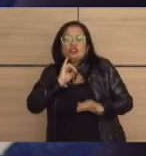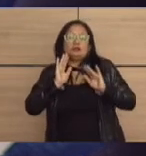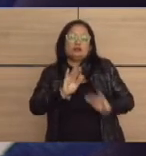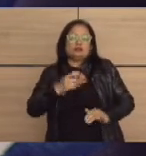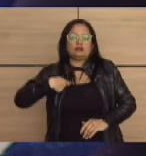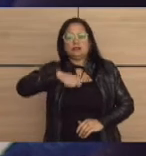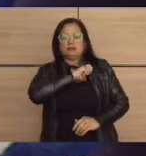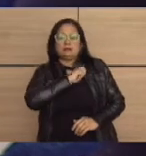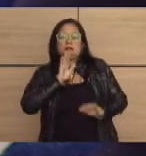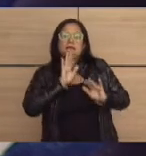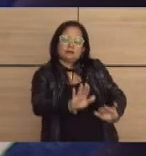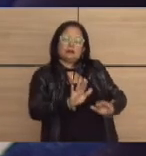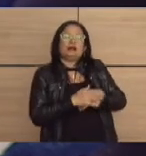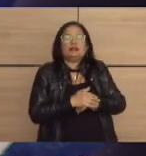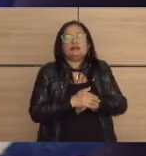por la religión